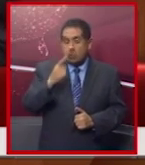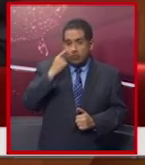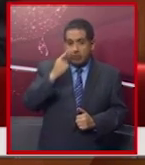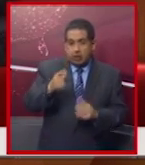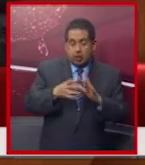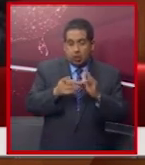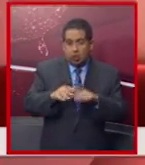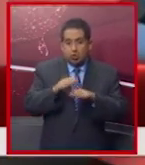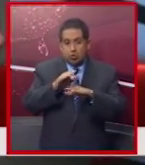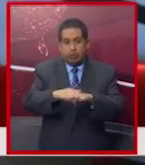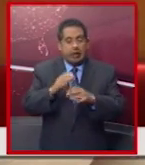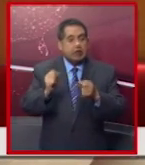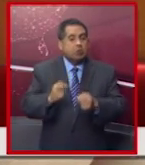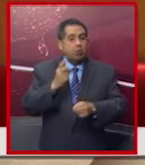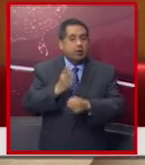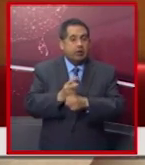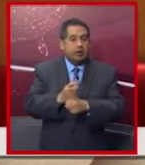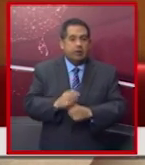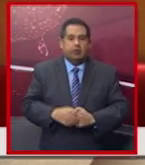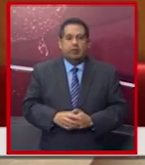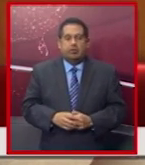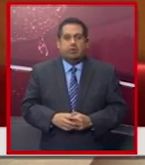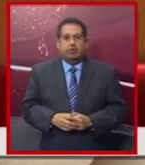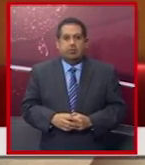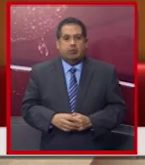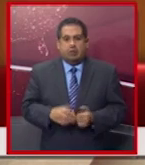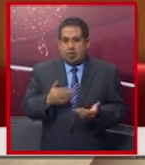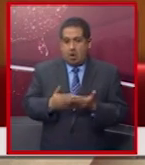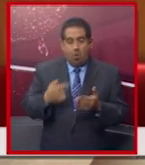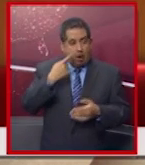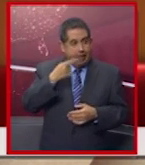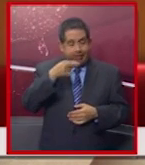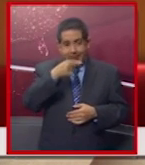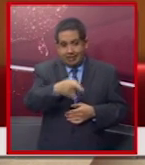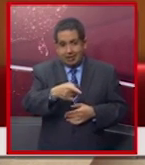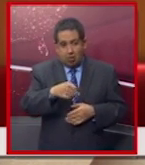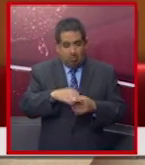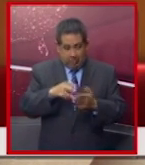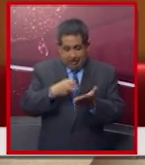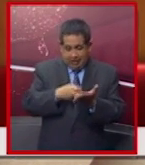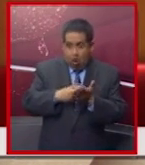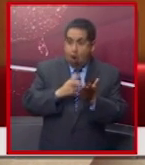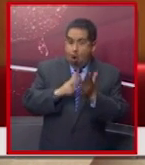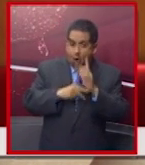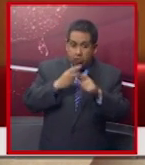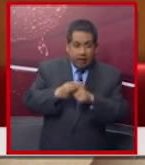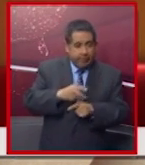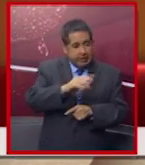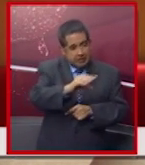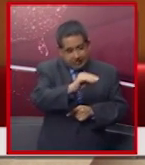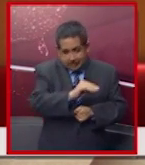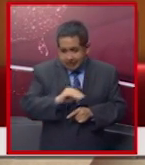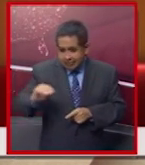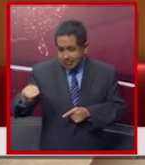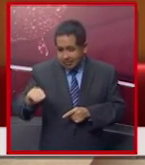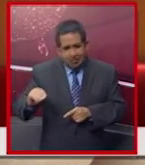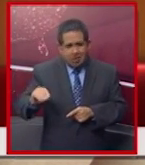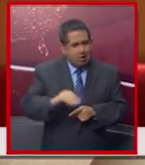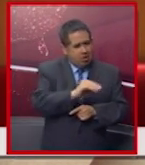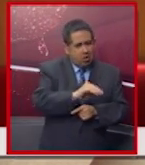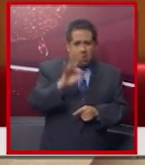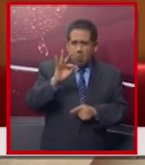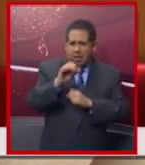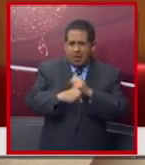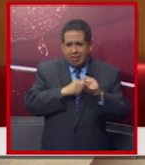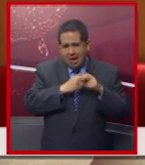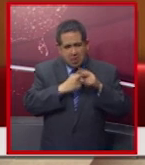en materia de seguridad. Pretender ahora, pues a través de esta iniciativa, incorporar nuevamente, después de 40 años que hemos visto